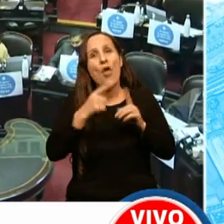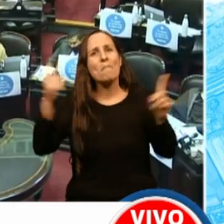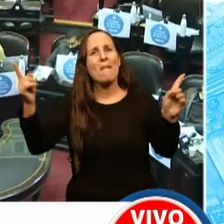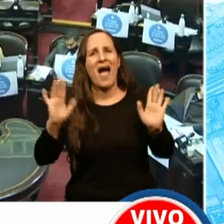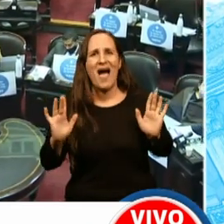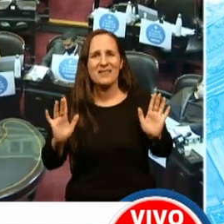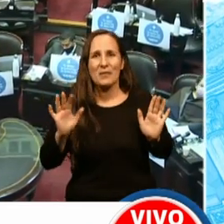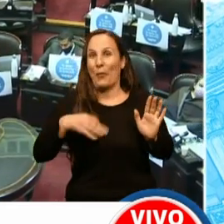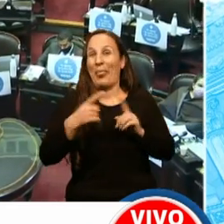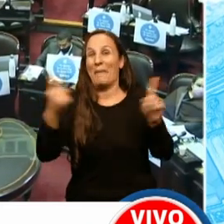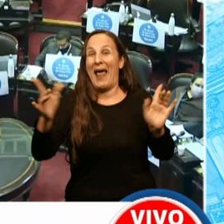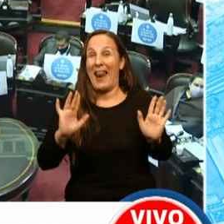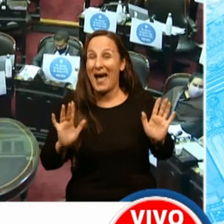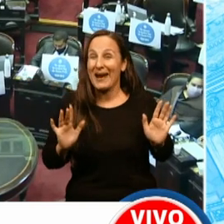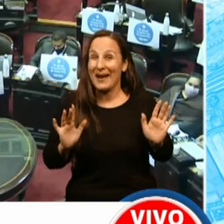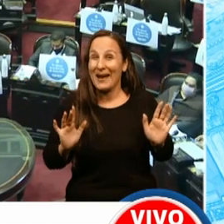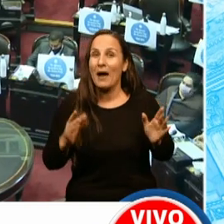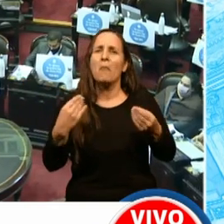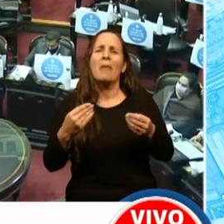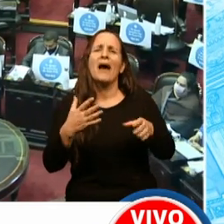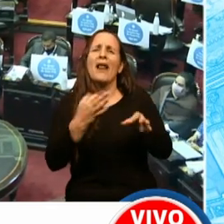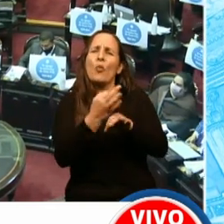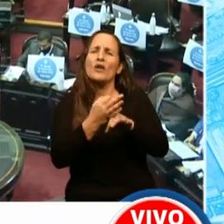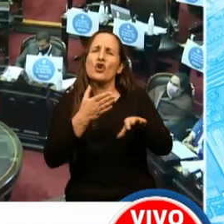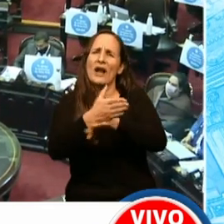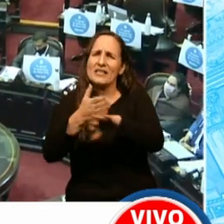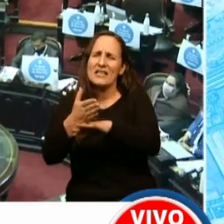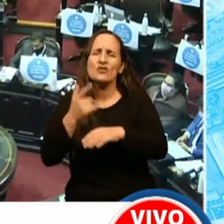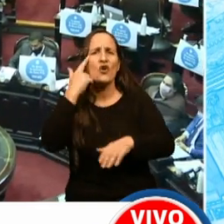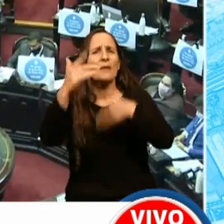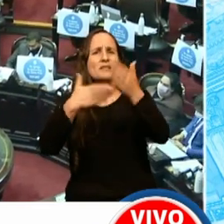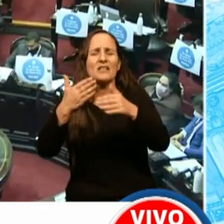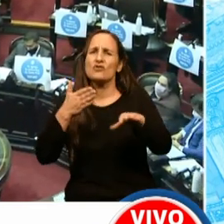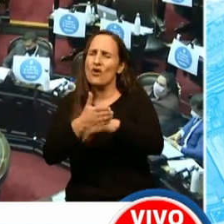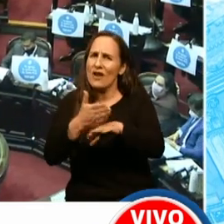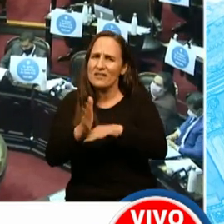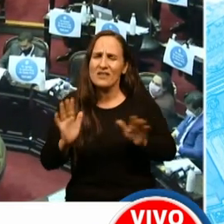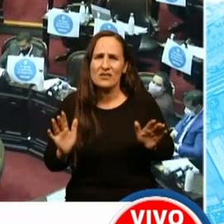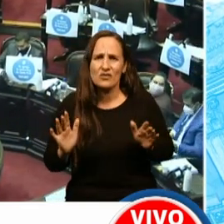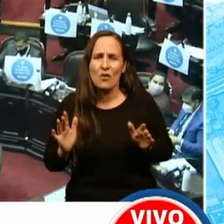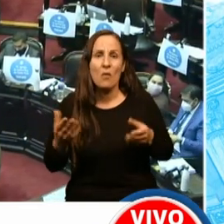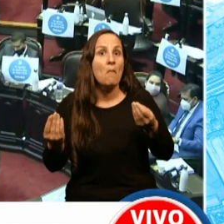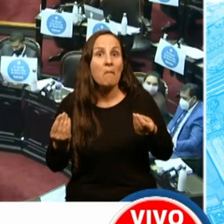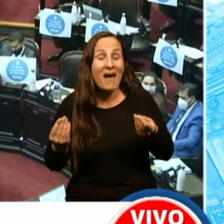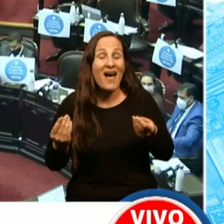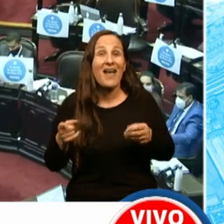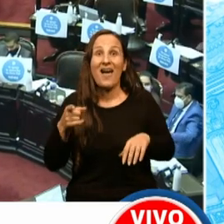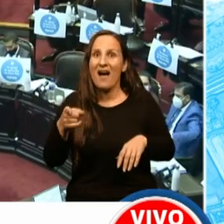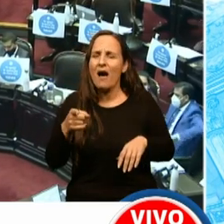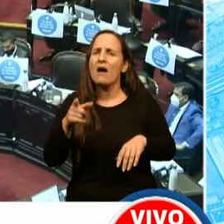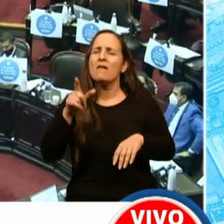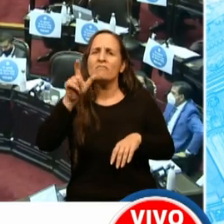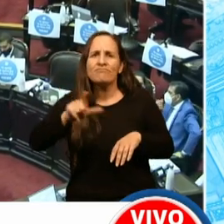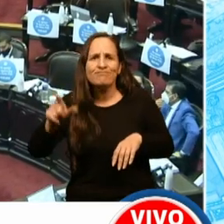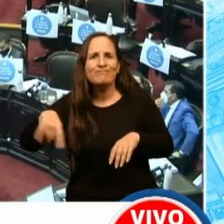que tengan acceso a una educación y una capacitación para que ellas para que para ellas la lucha